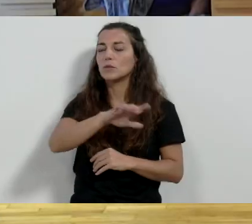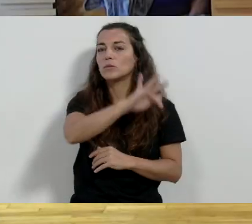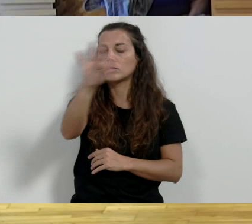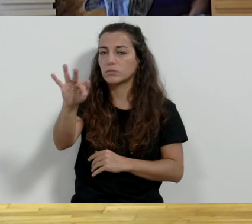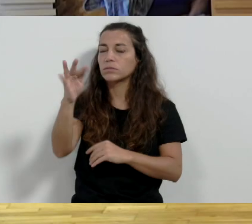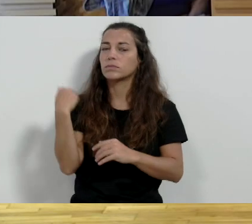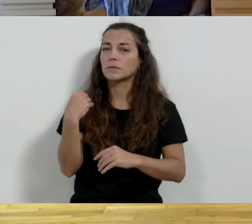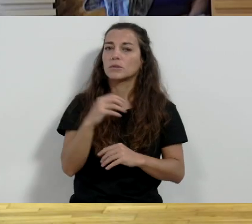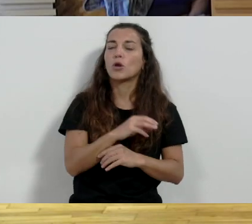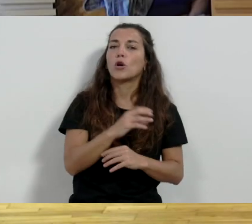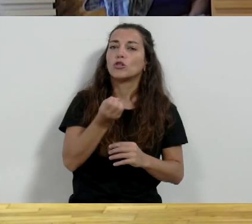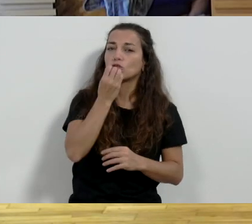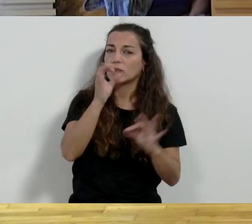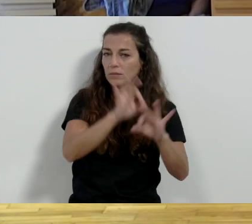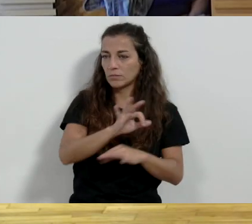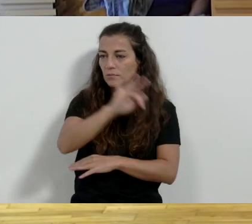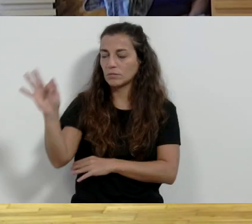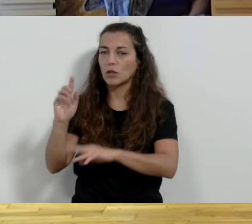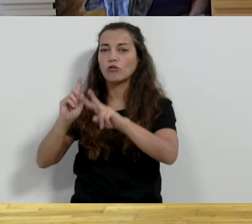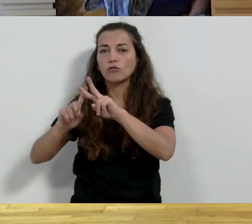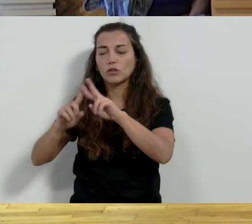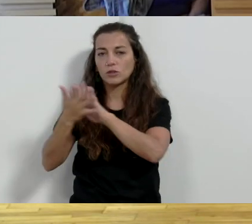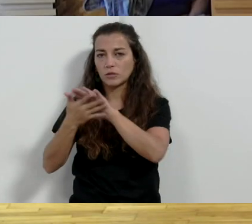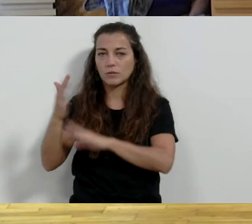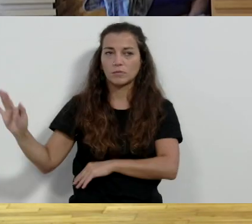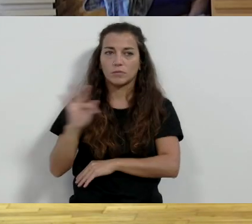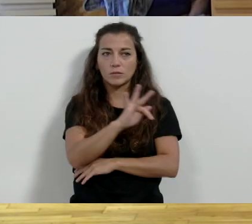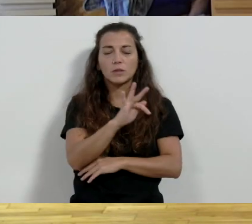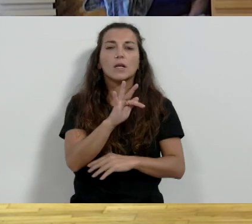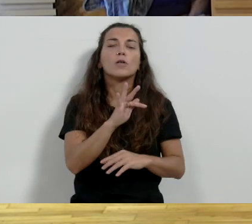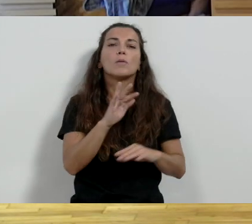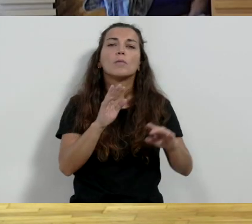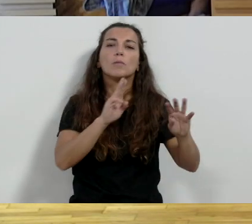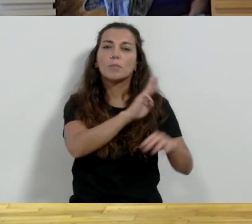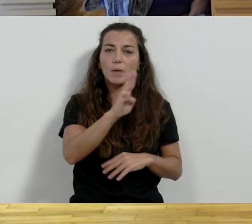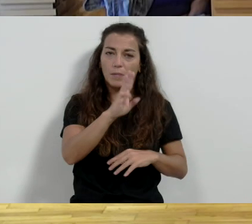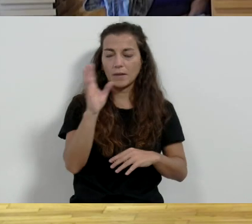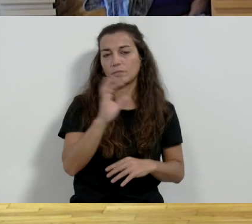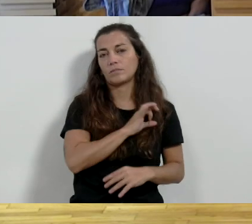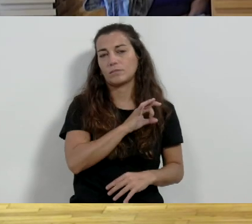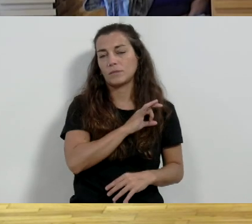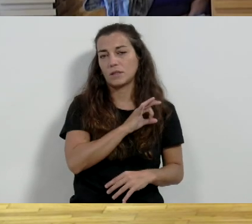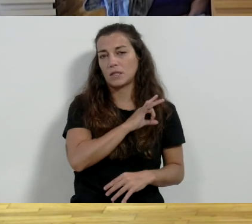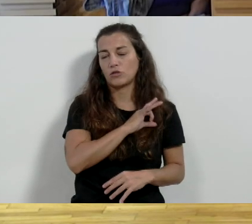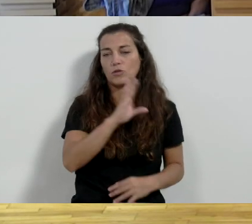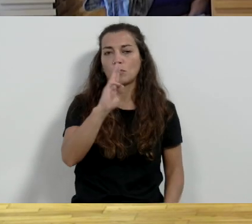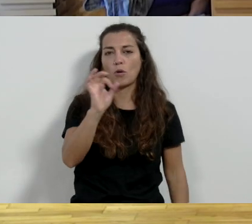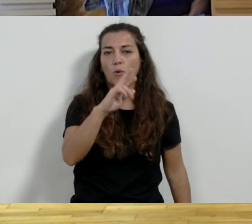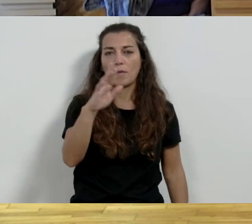del Partido Popular, pues tiene la palabra su concejal portavoz, el señor Poveda. Sí, gracias, señora presidenta. Muy buenos días a